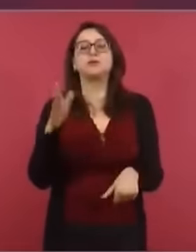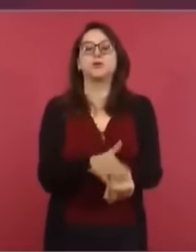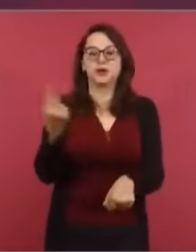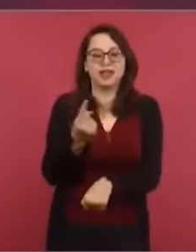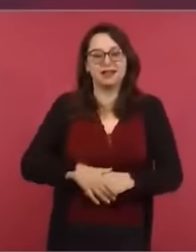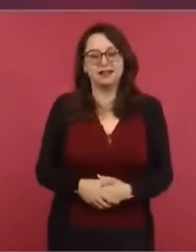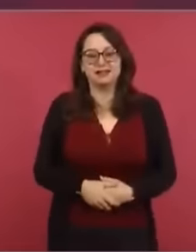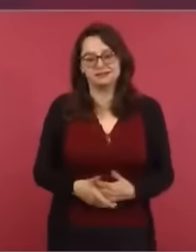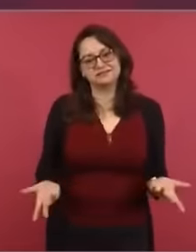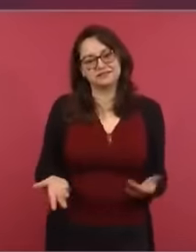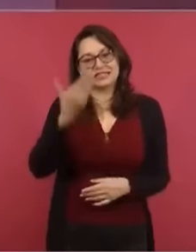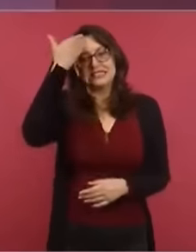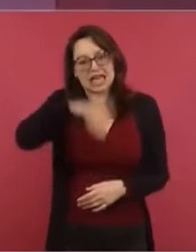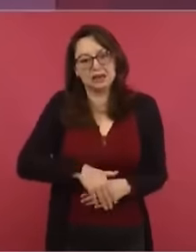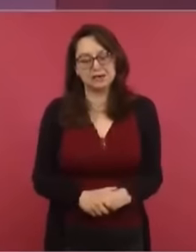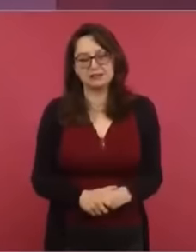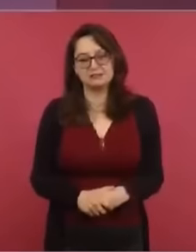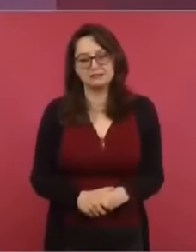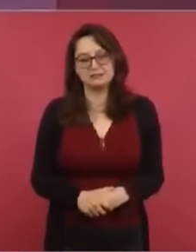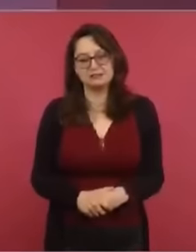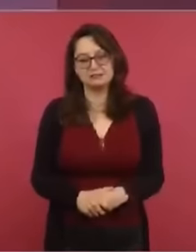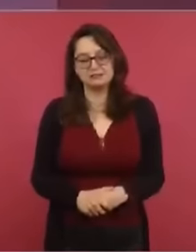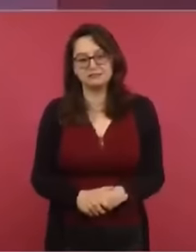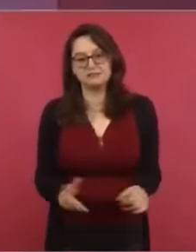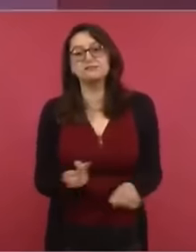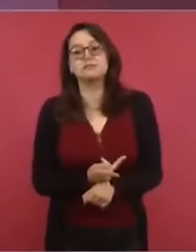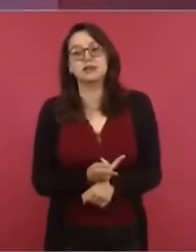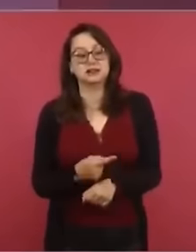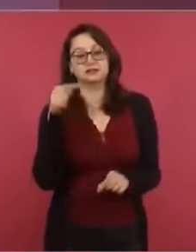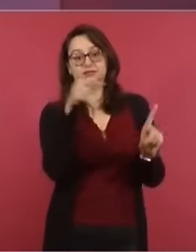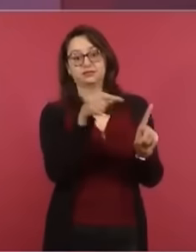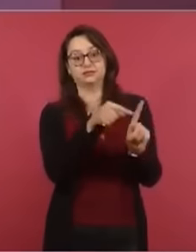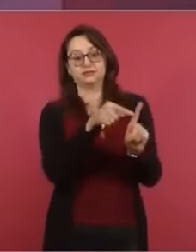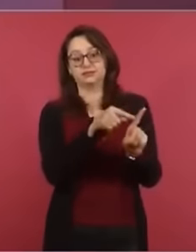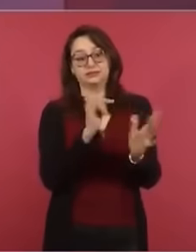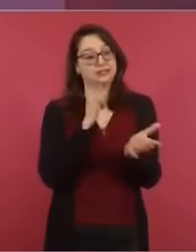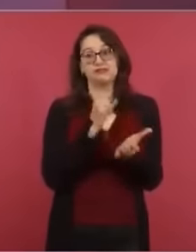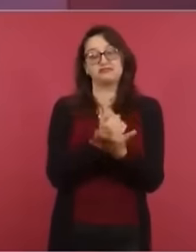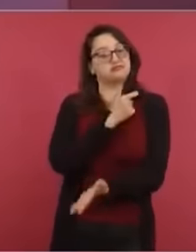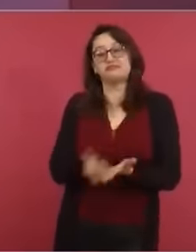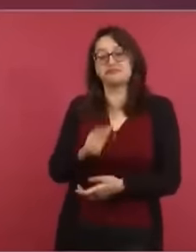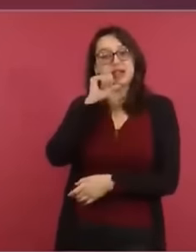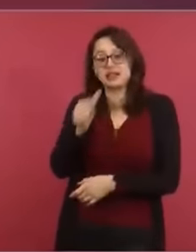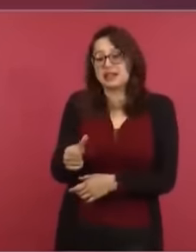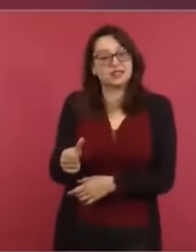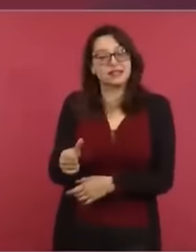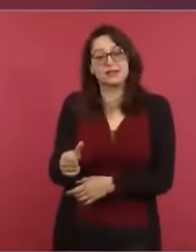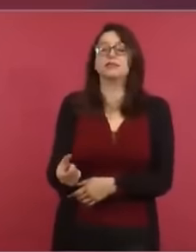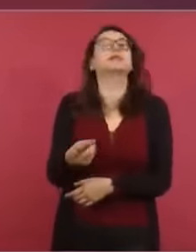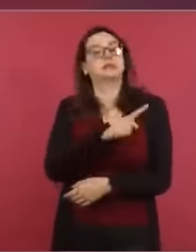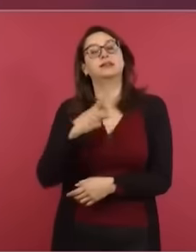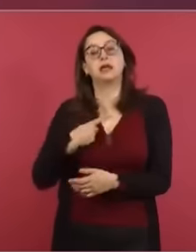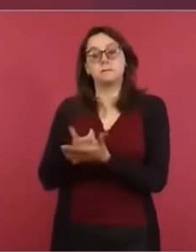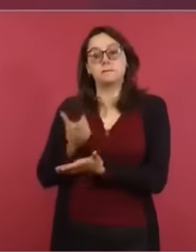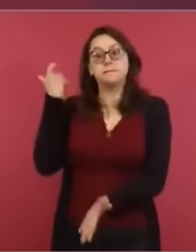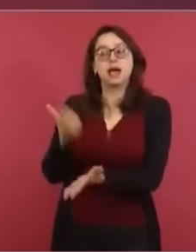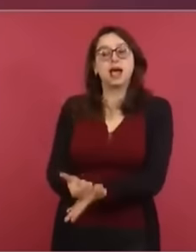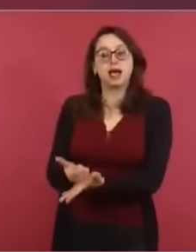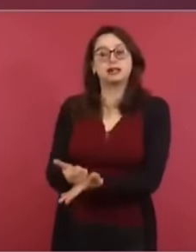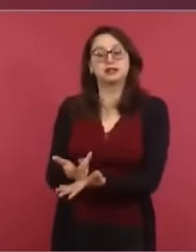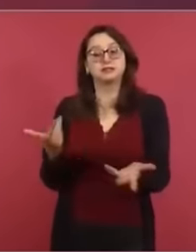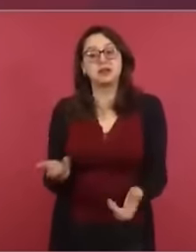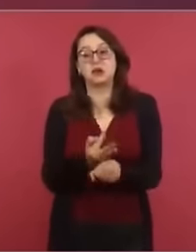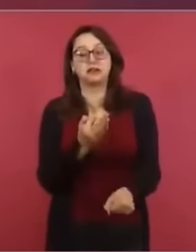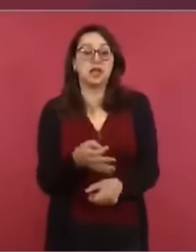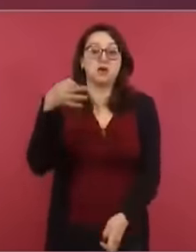hablando. Él tiene una querella, tiene un proceso